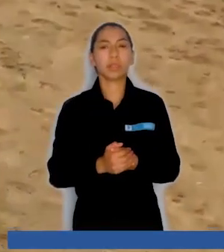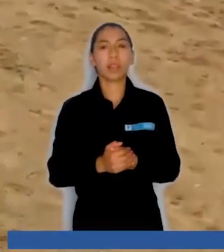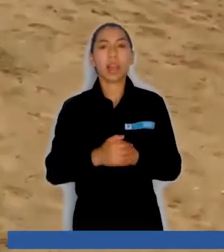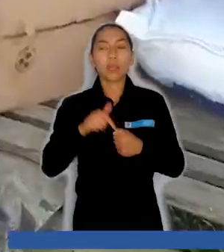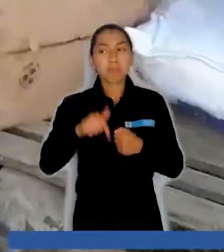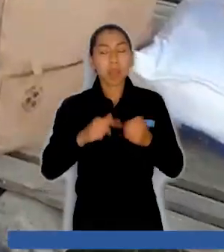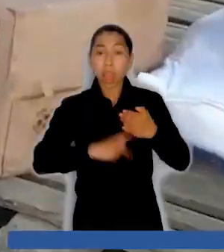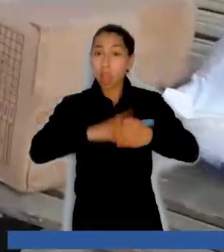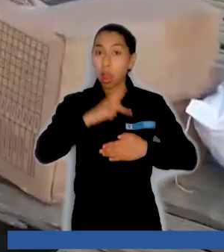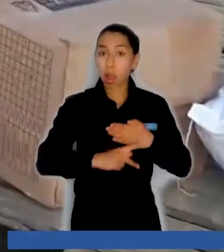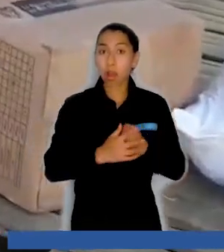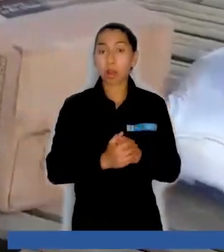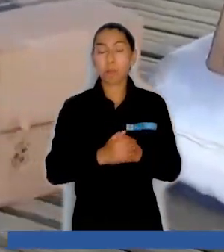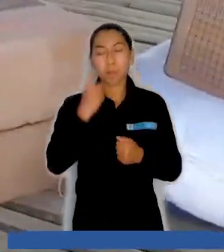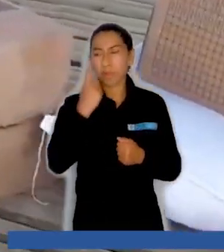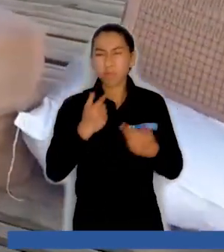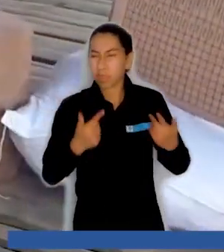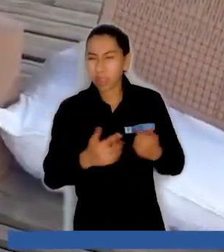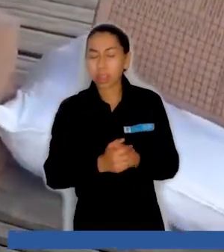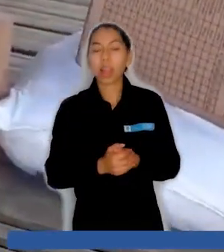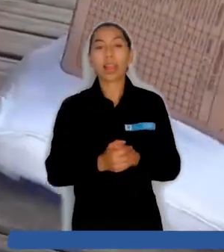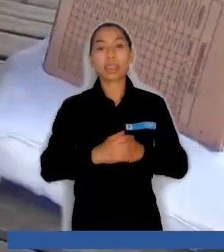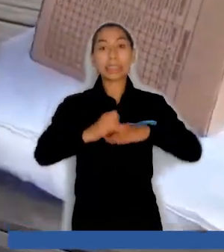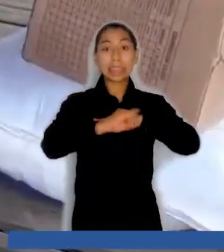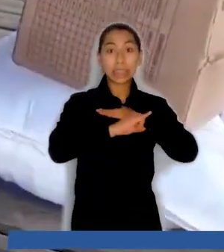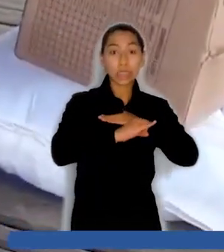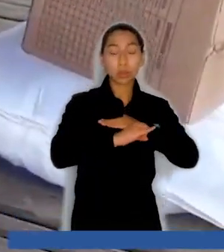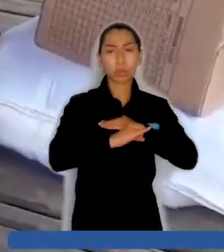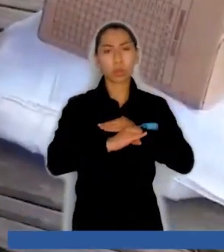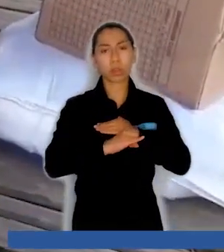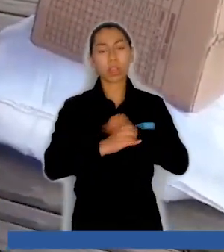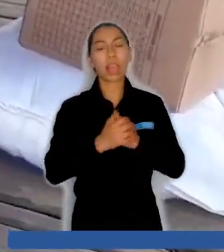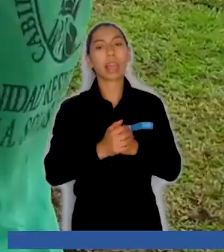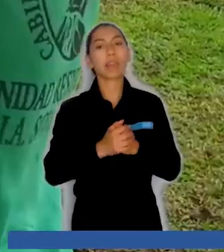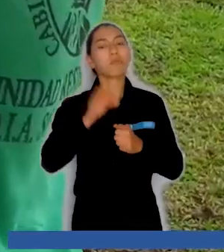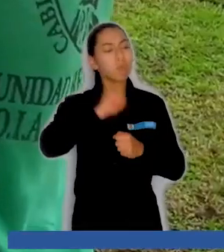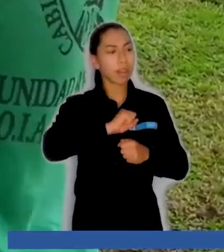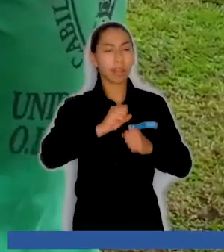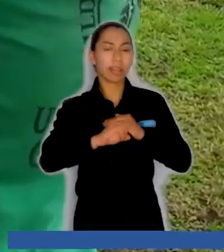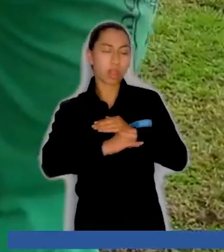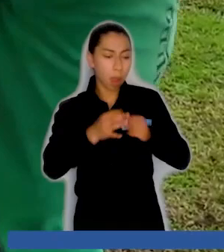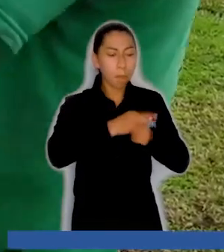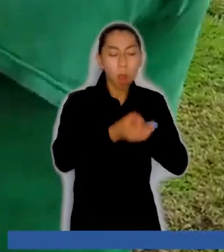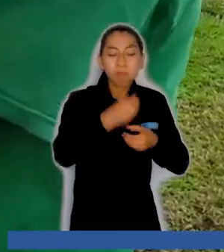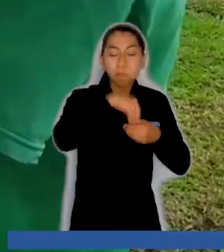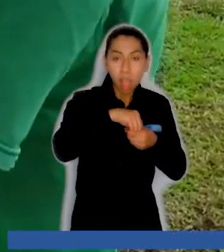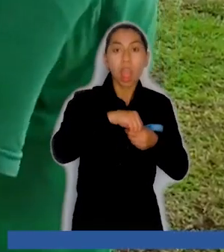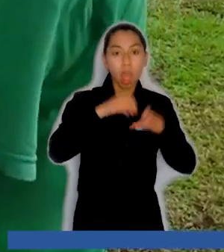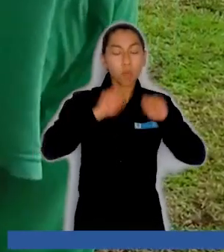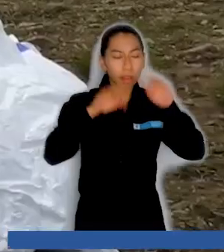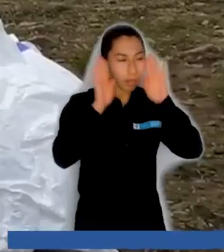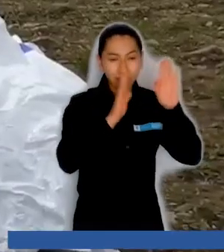Asimismo, este proyecto busca también que las entidades territoriales tengan capacidad instalada para la atención de las